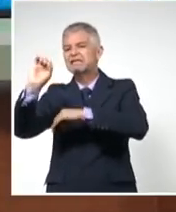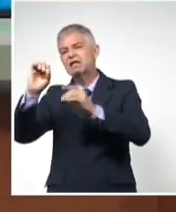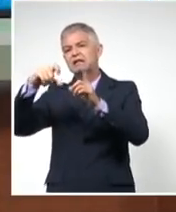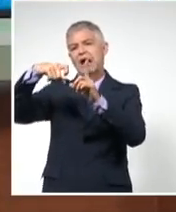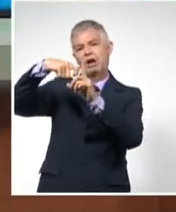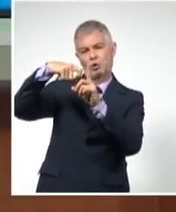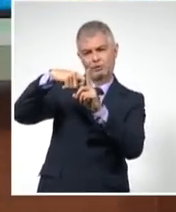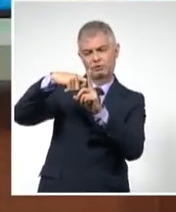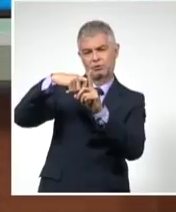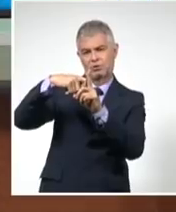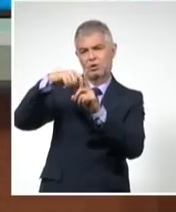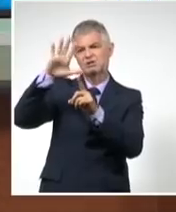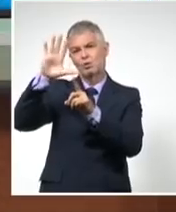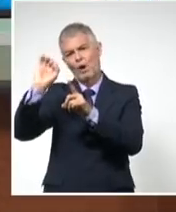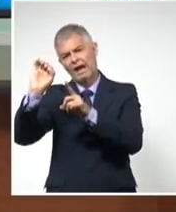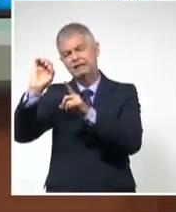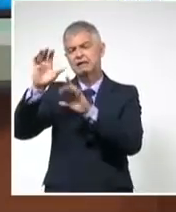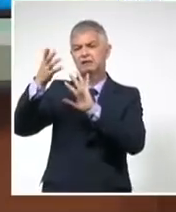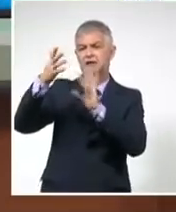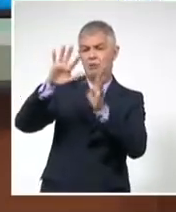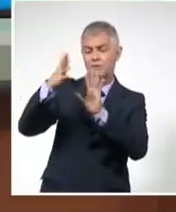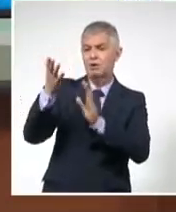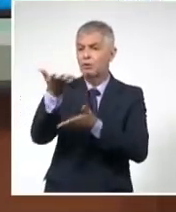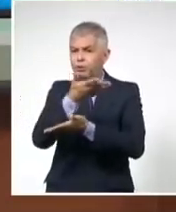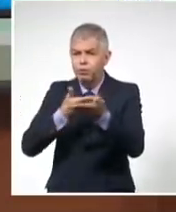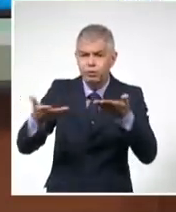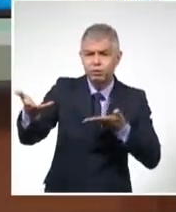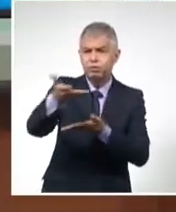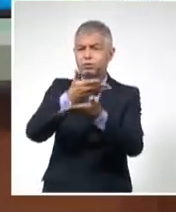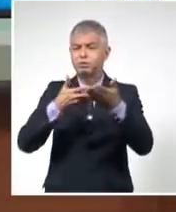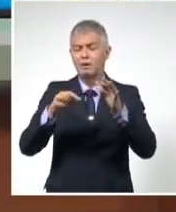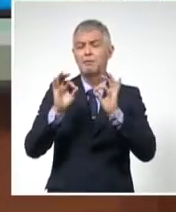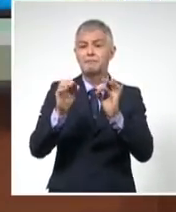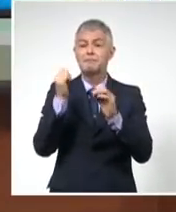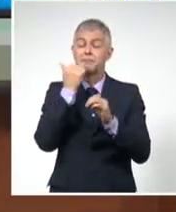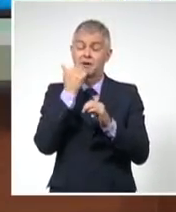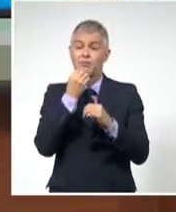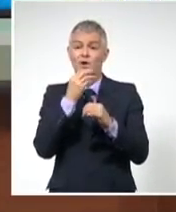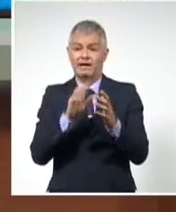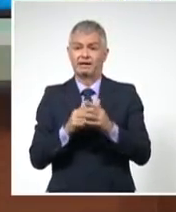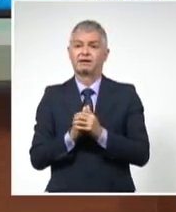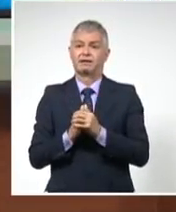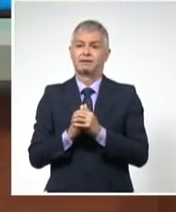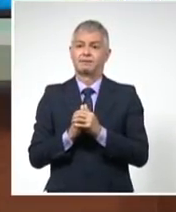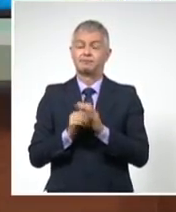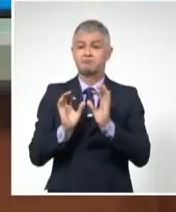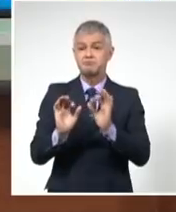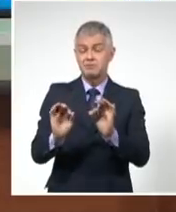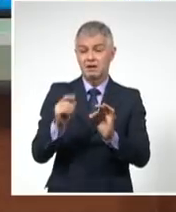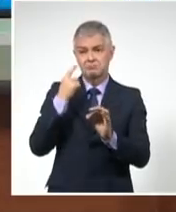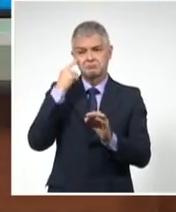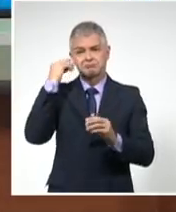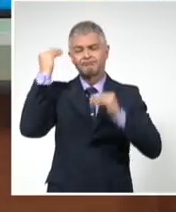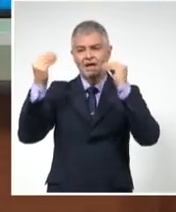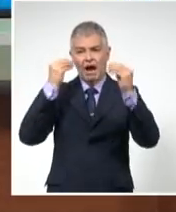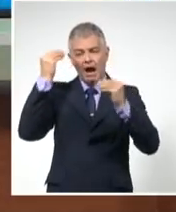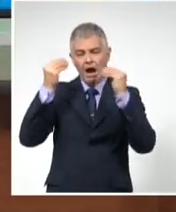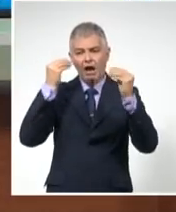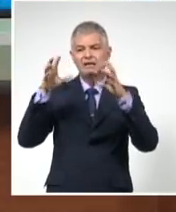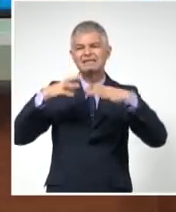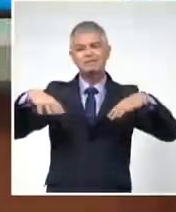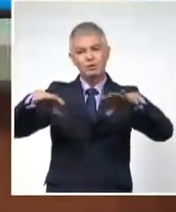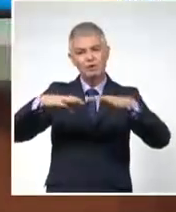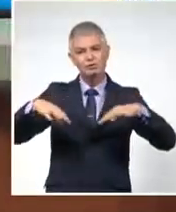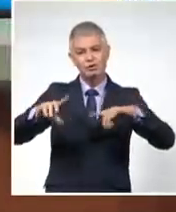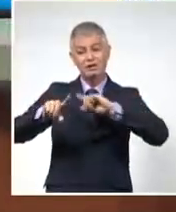hora, 50 kilómetros por hora, rachas superiores. Eso puede ocurrir. Y estamos precisamente analizando esta situación para luego en el